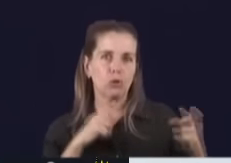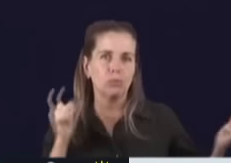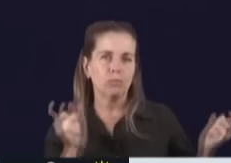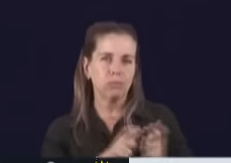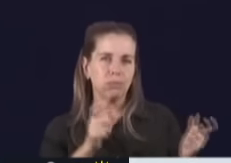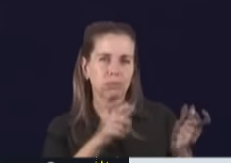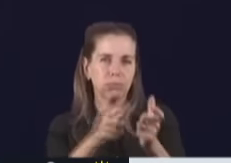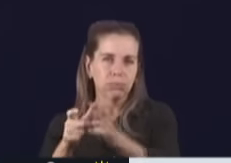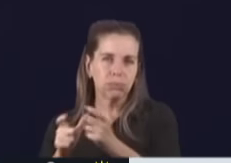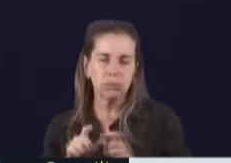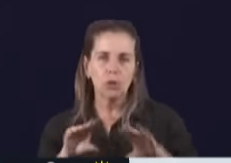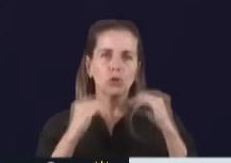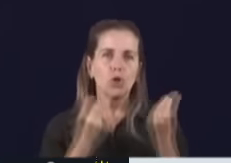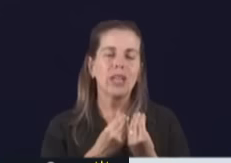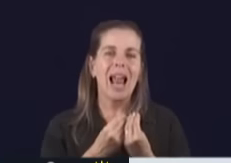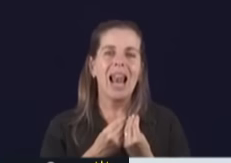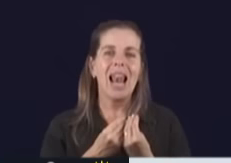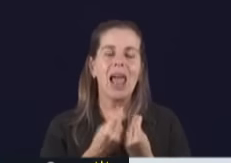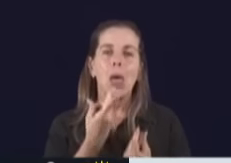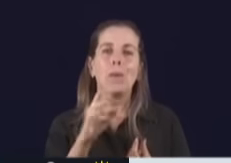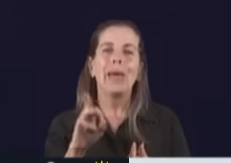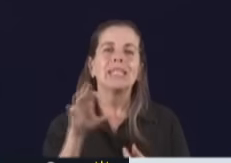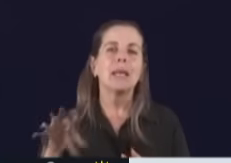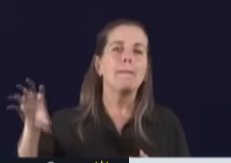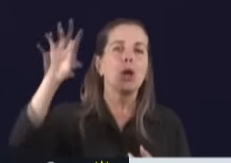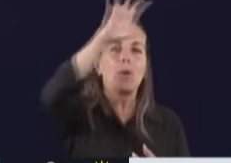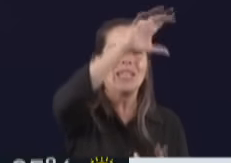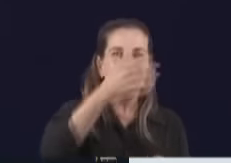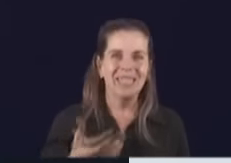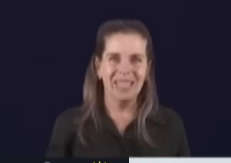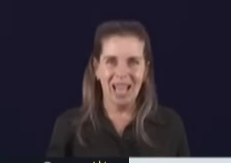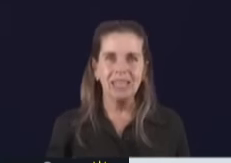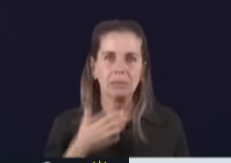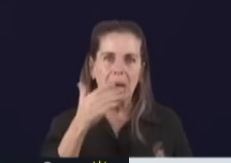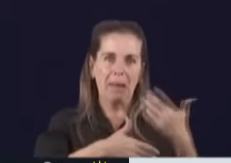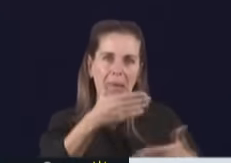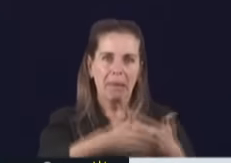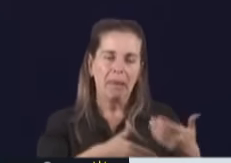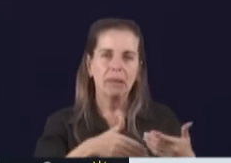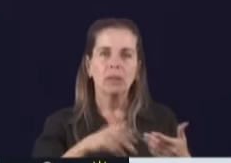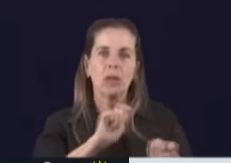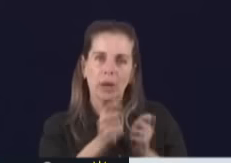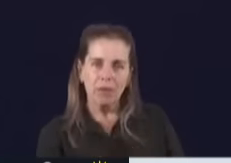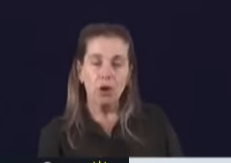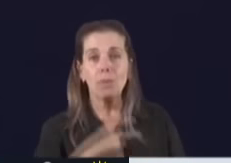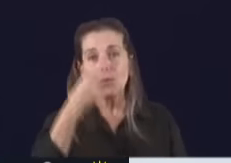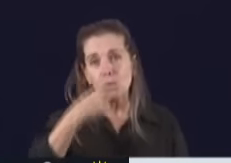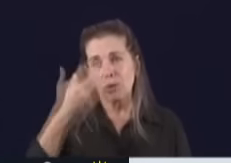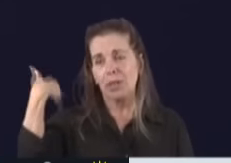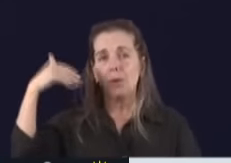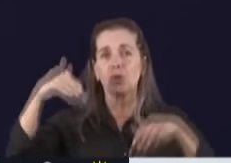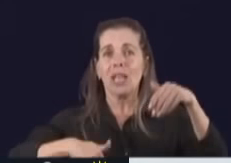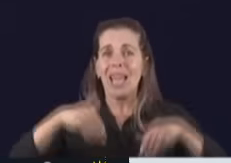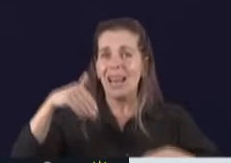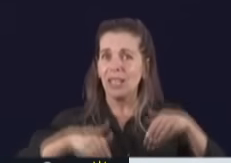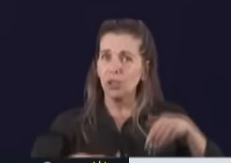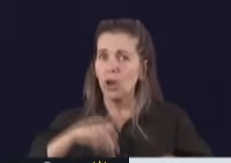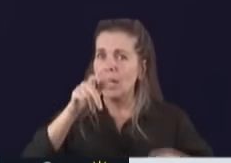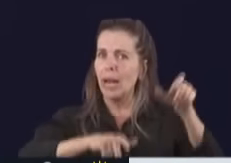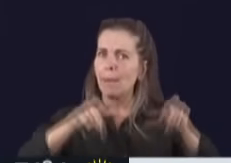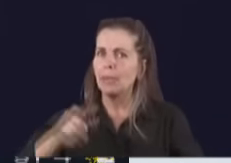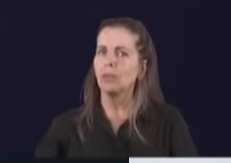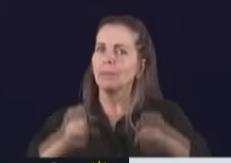del país para volver realidad esta agenda de reformas. En estas últimas elecciones, los argentinos eligieron afianzar